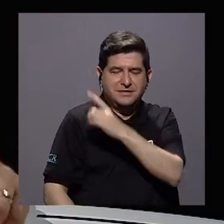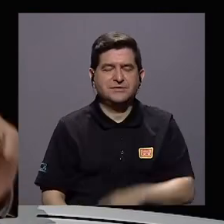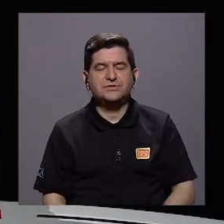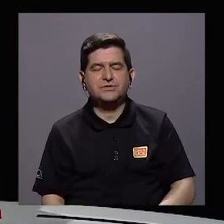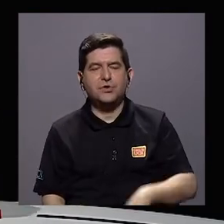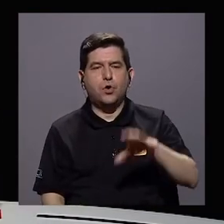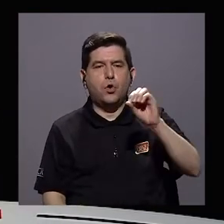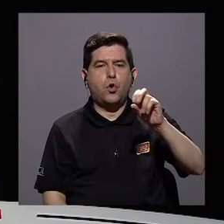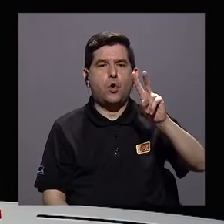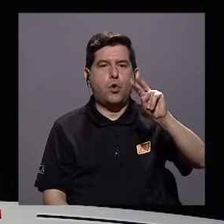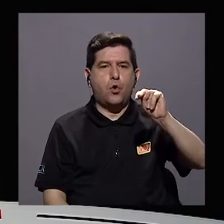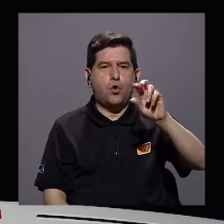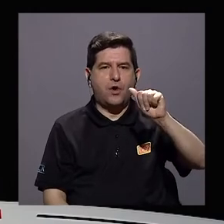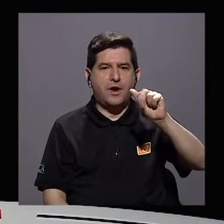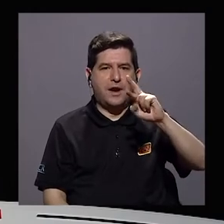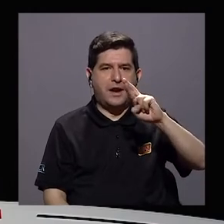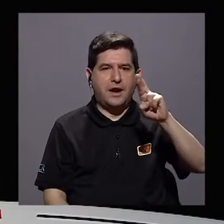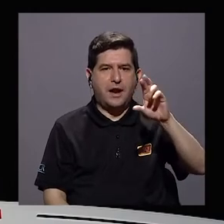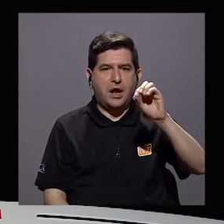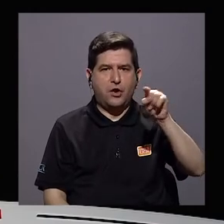CONAROS. Doña Isabel,